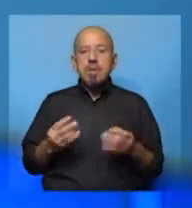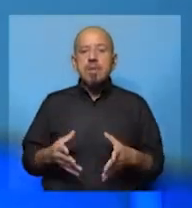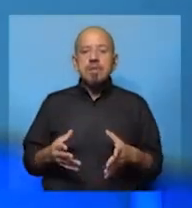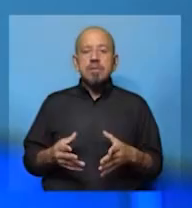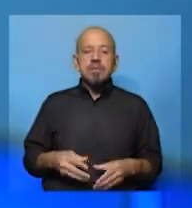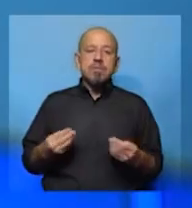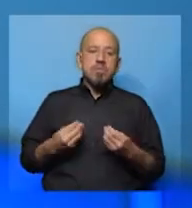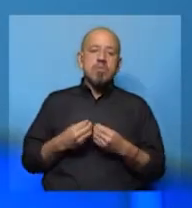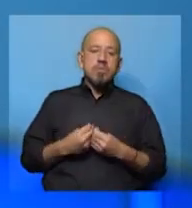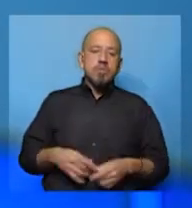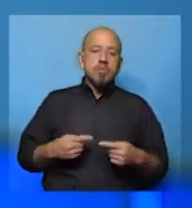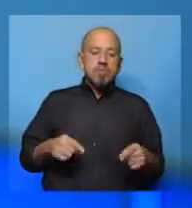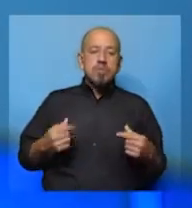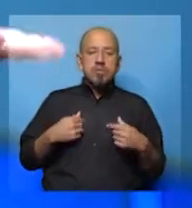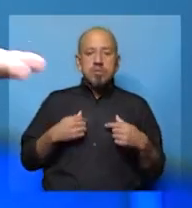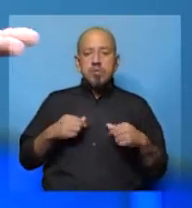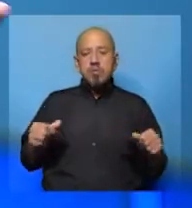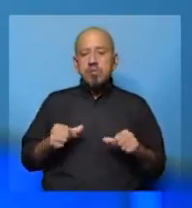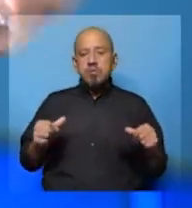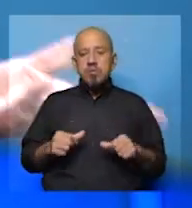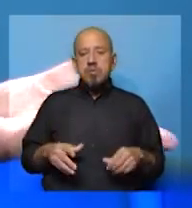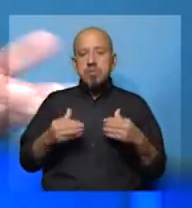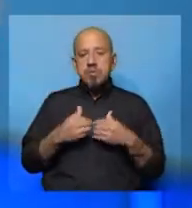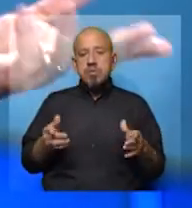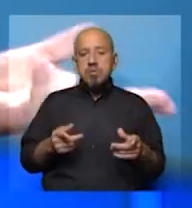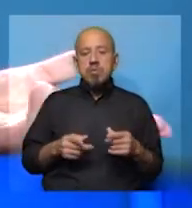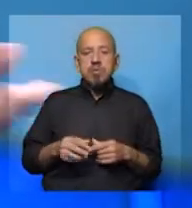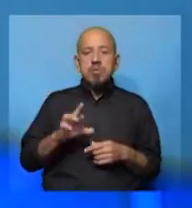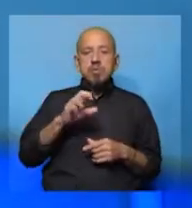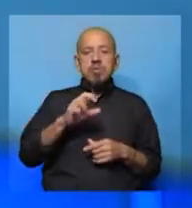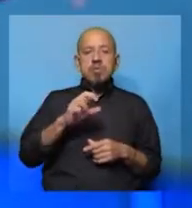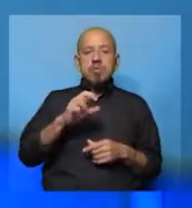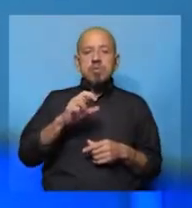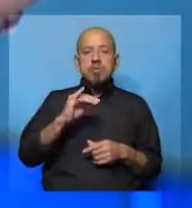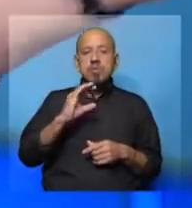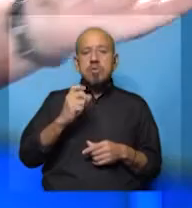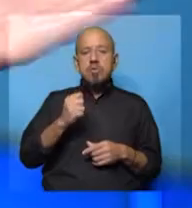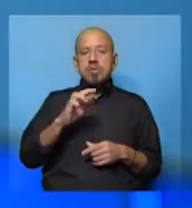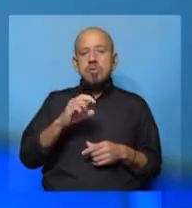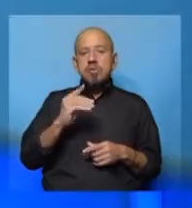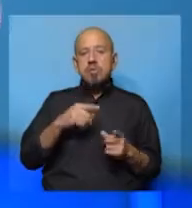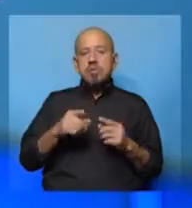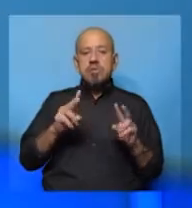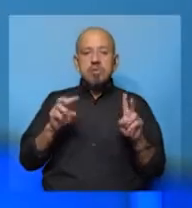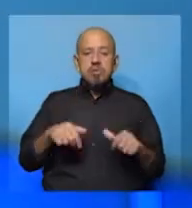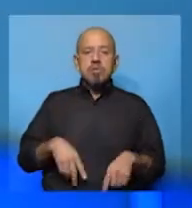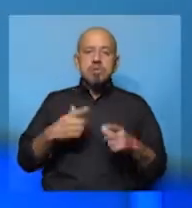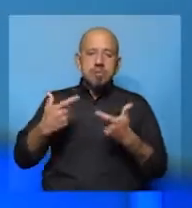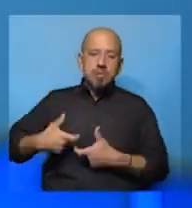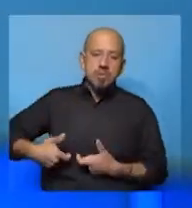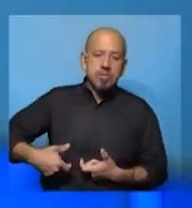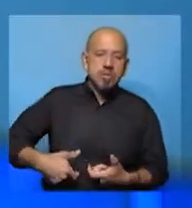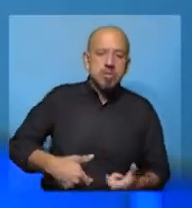cosas que hice habían comenzado con Ricardo por ejemplo otras como las obras de sanamiento